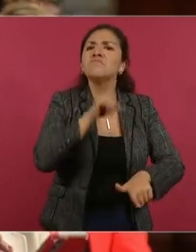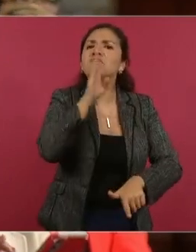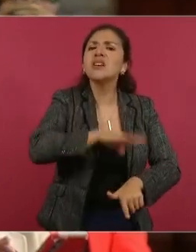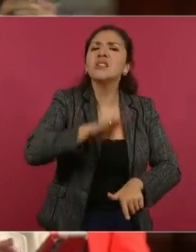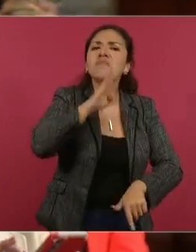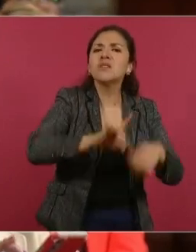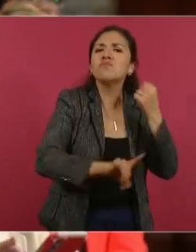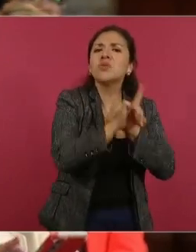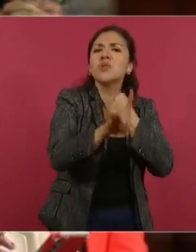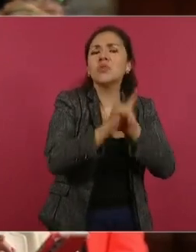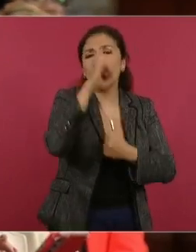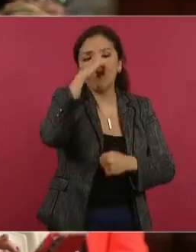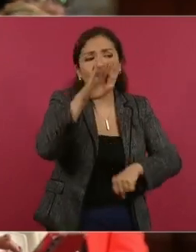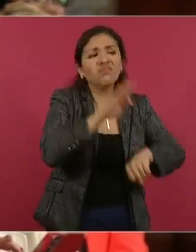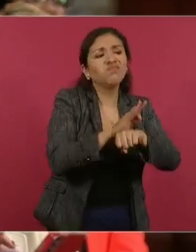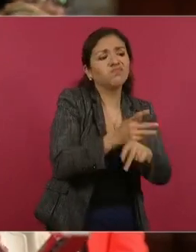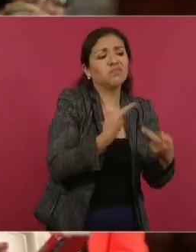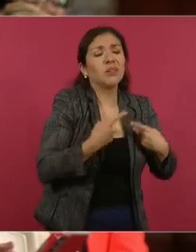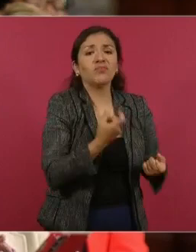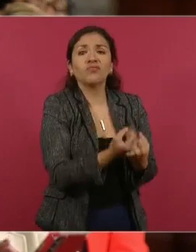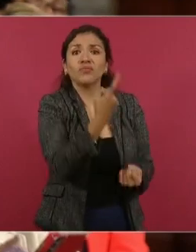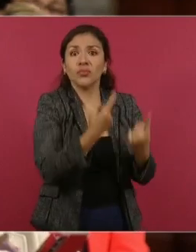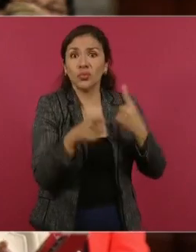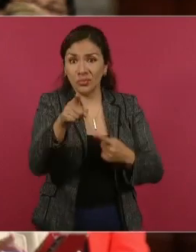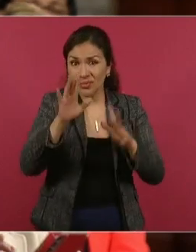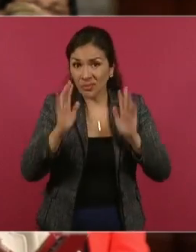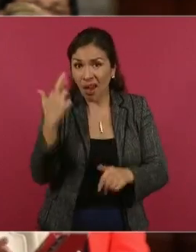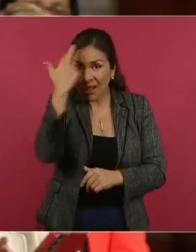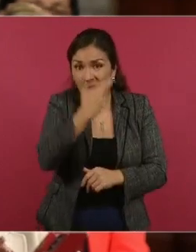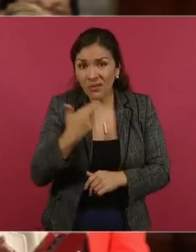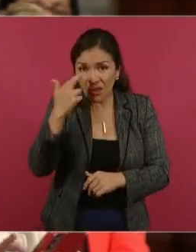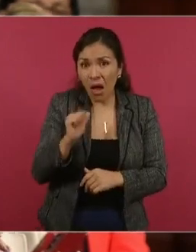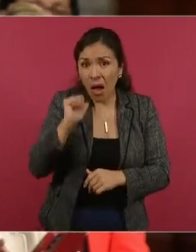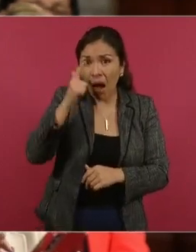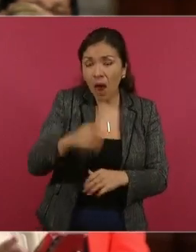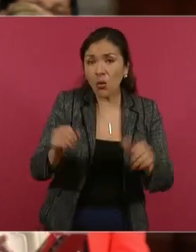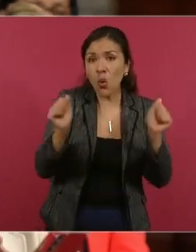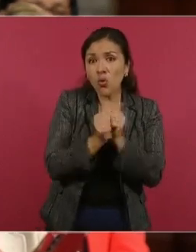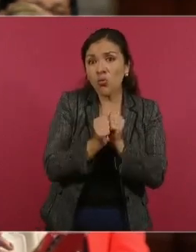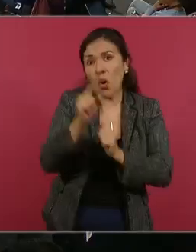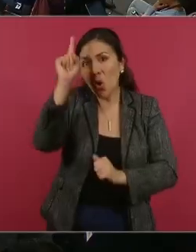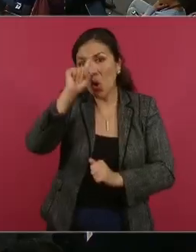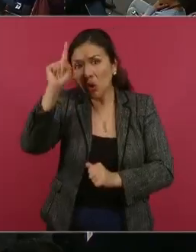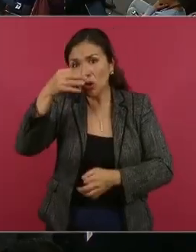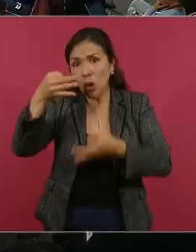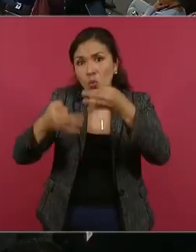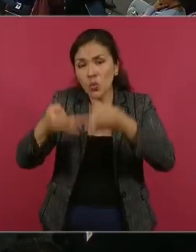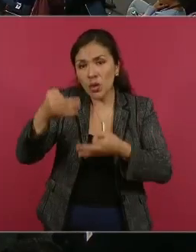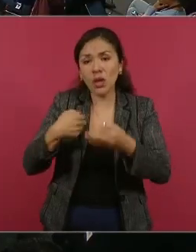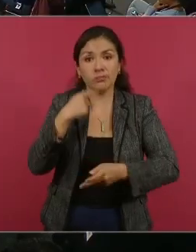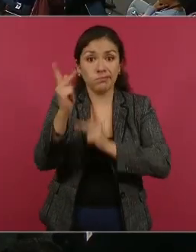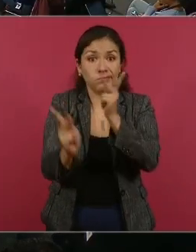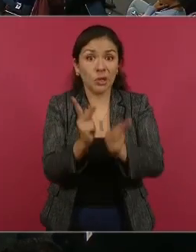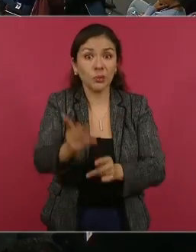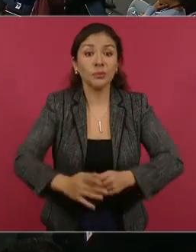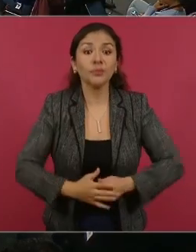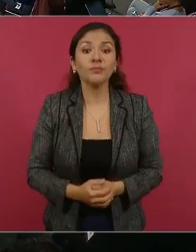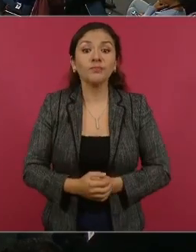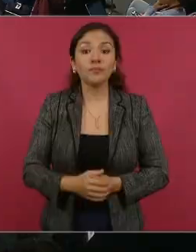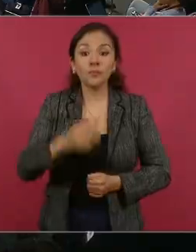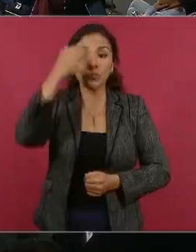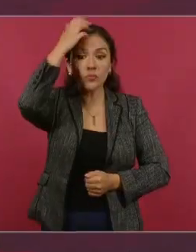conflicto de interés y tráfico de influencias. Preguntarle si lo han visto a través de la Consejería Jurídica, presidente.